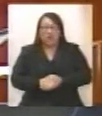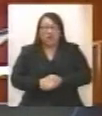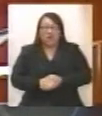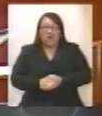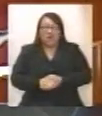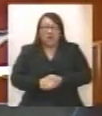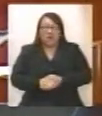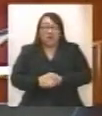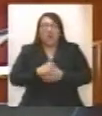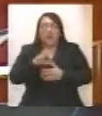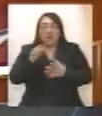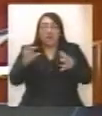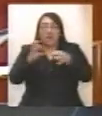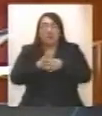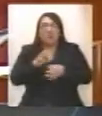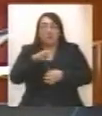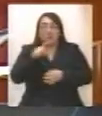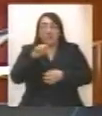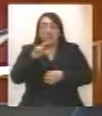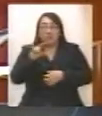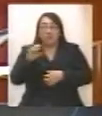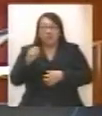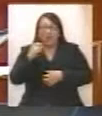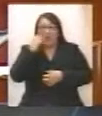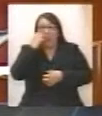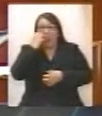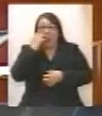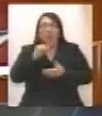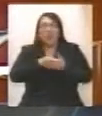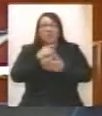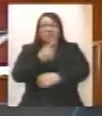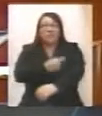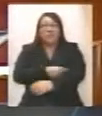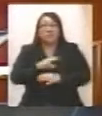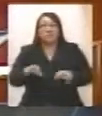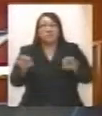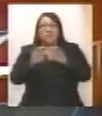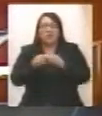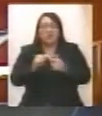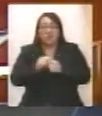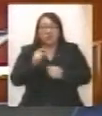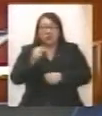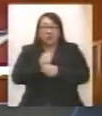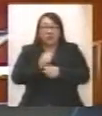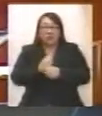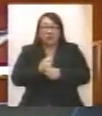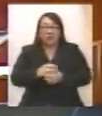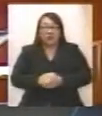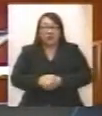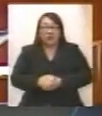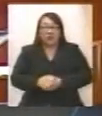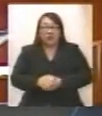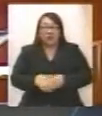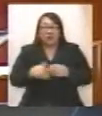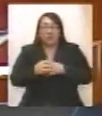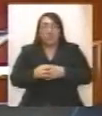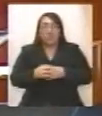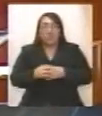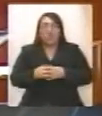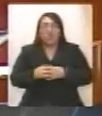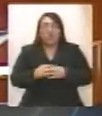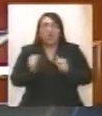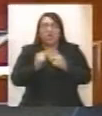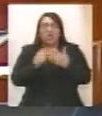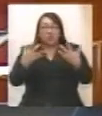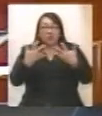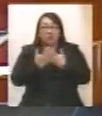privilegiaremos la Alianza del Pacífico, esfuerzo integrador clave, cuyo éxito radica en la fundamental